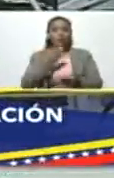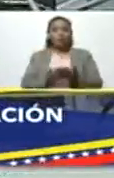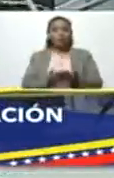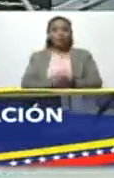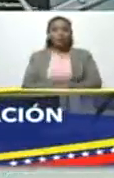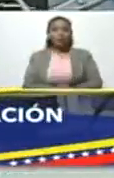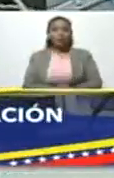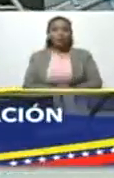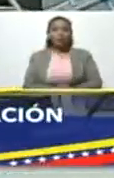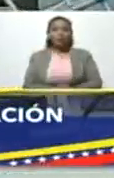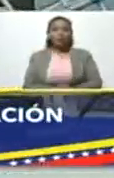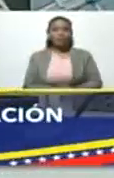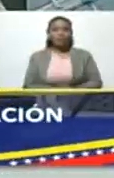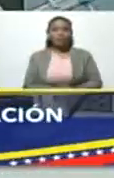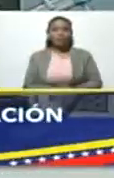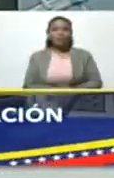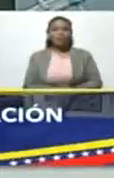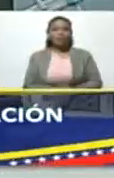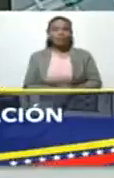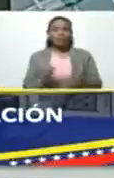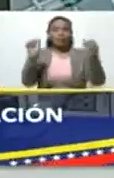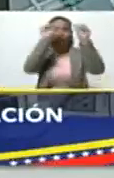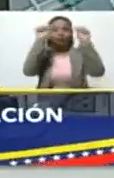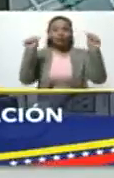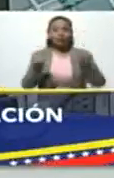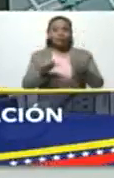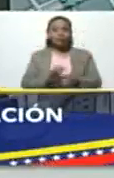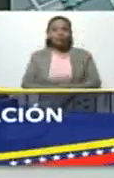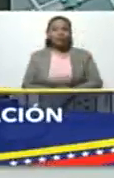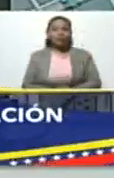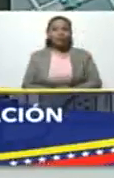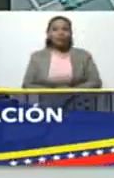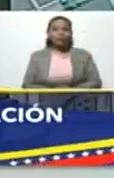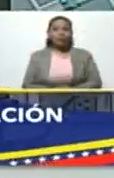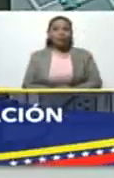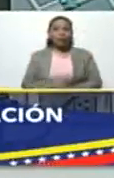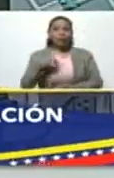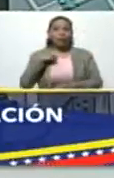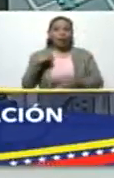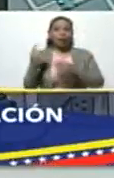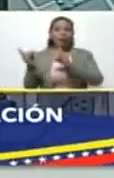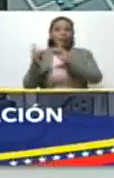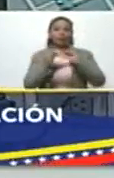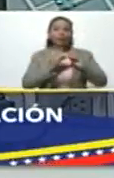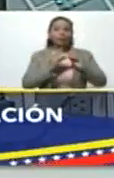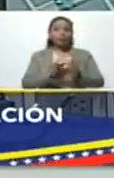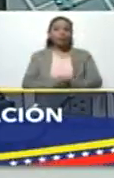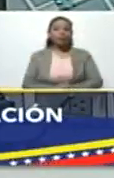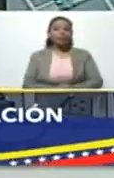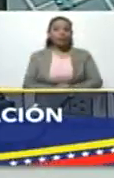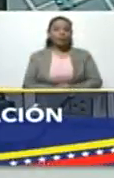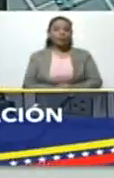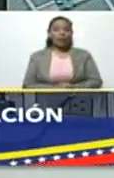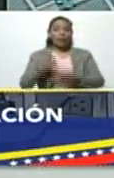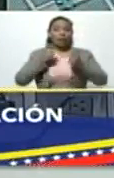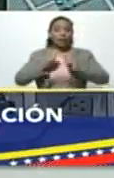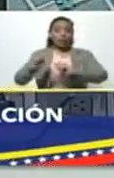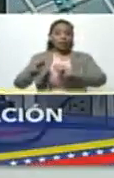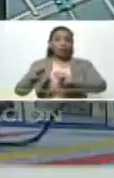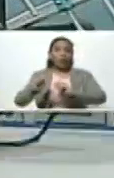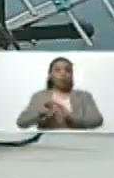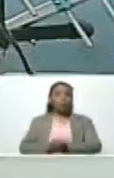seguimiento y automáticamente el sistema posiciona la antena para recibir la data de los satélites. La intención de este